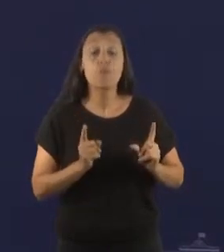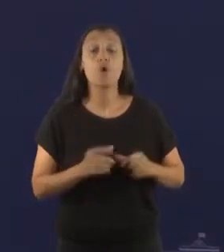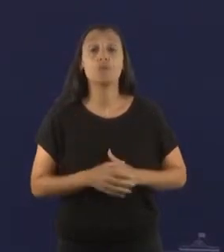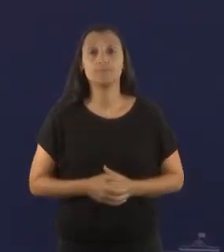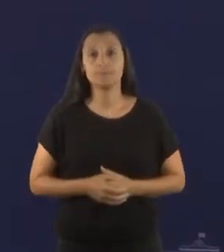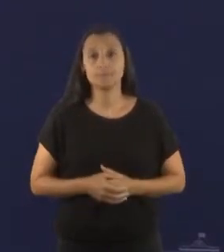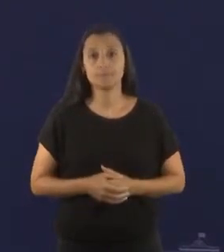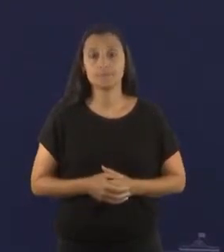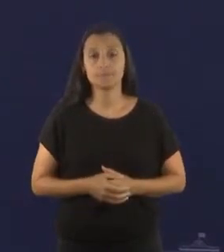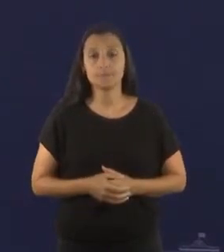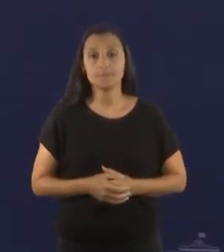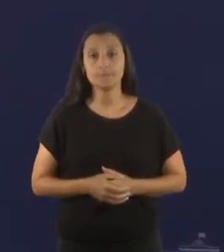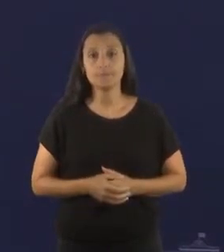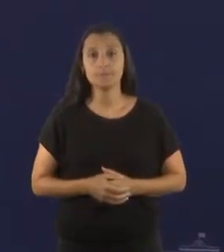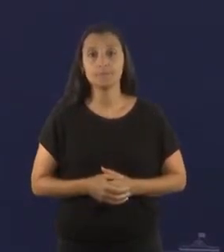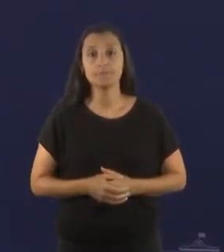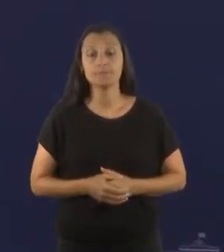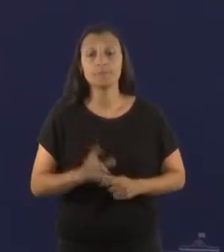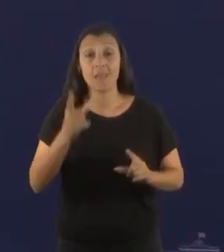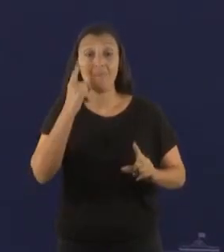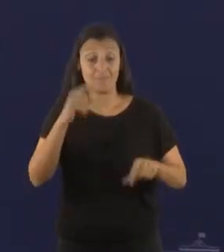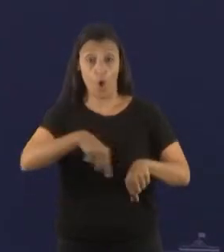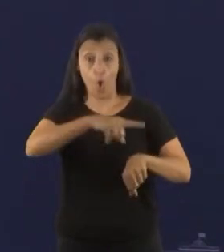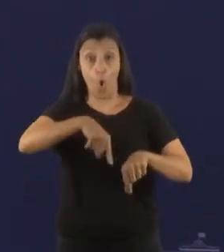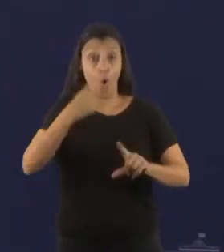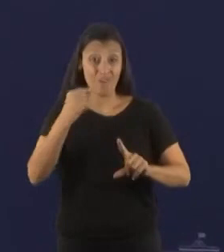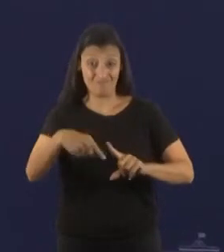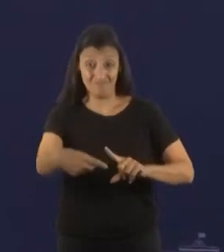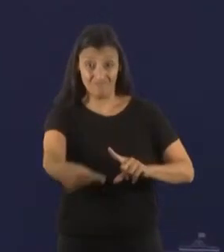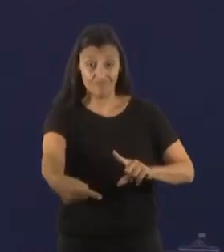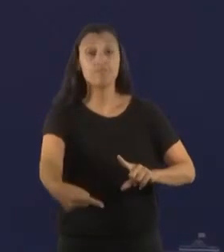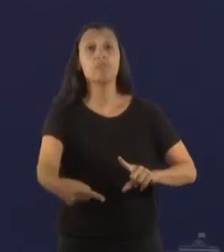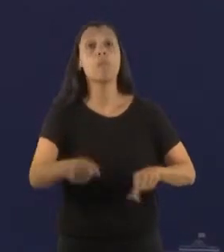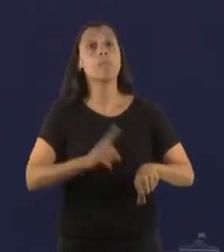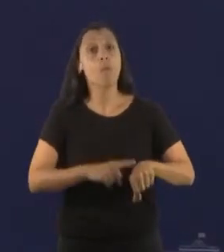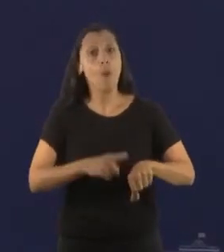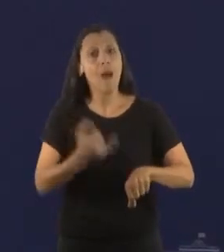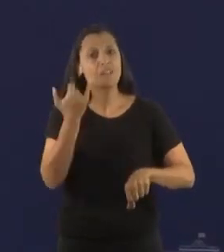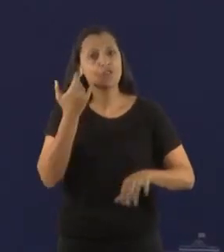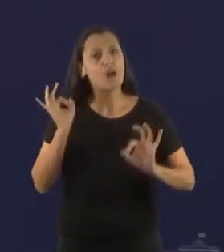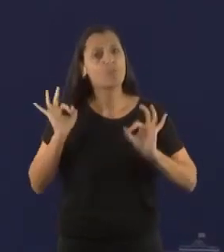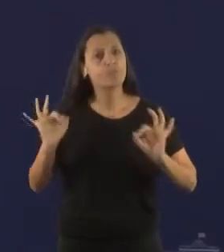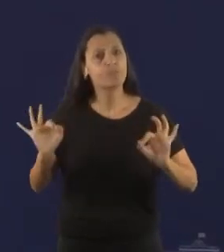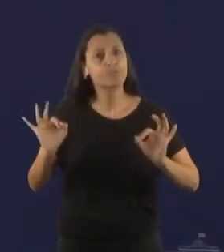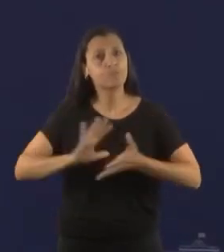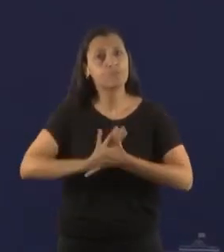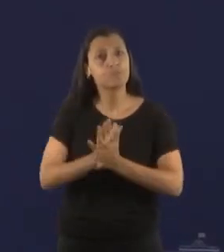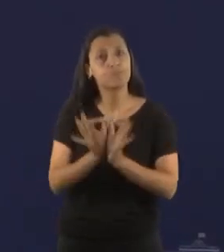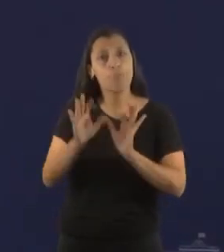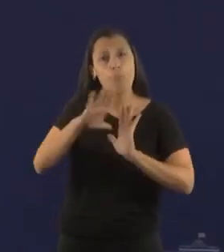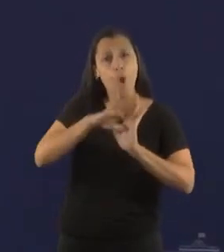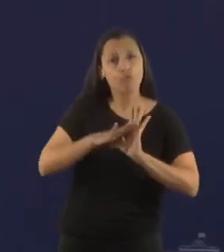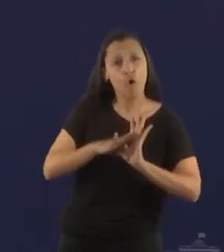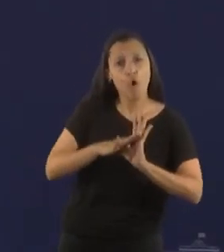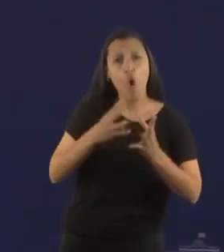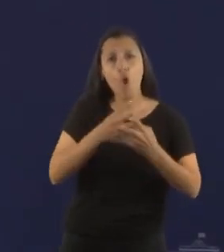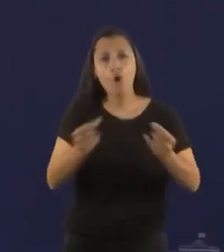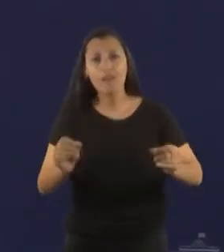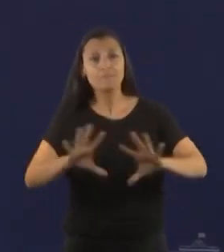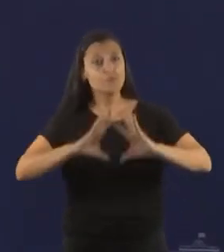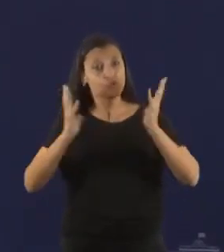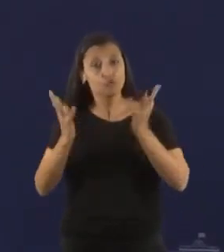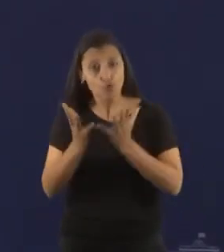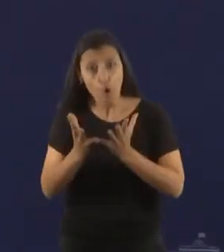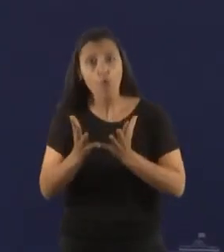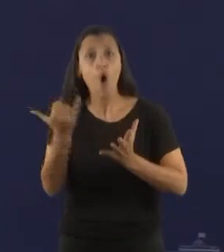de cuantificar en las próximas horas va a ser se le va a pasar